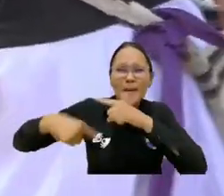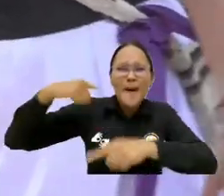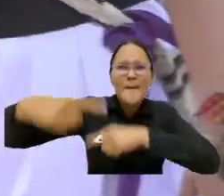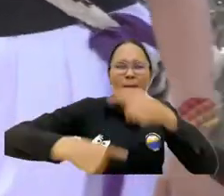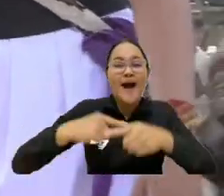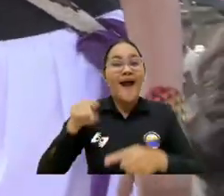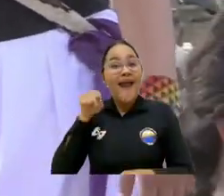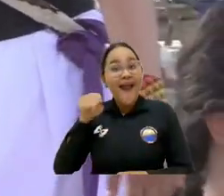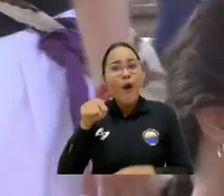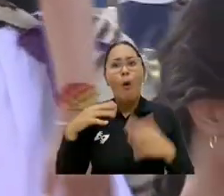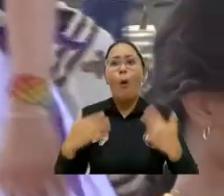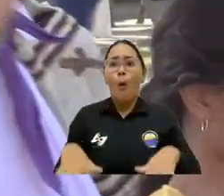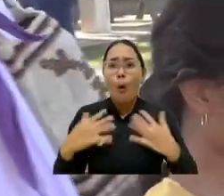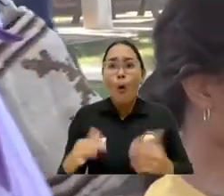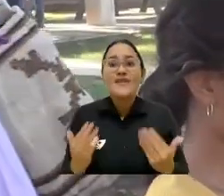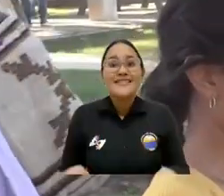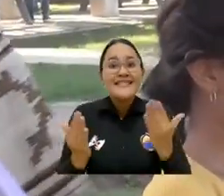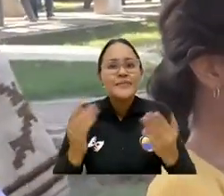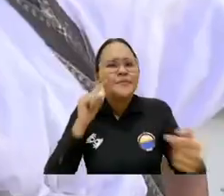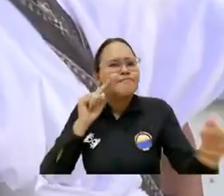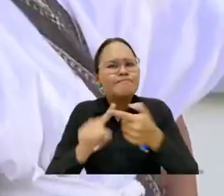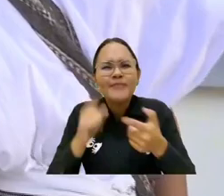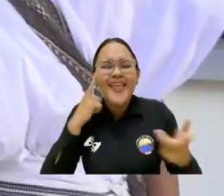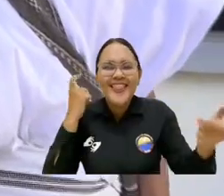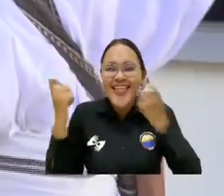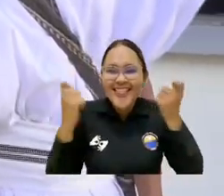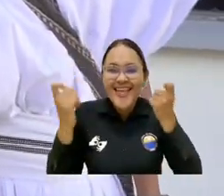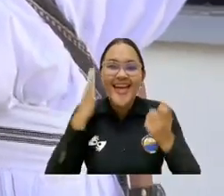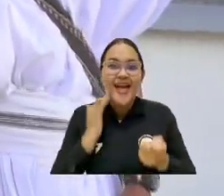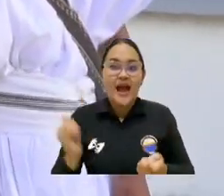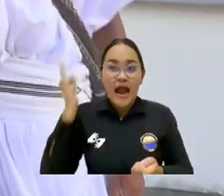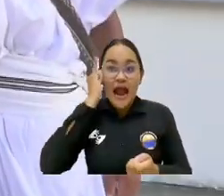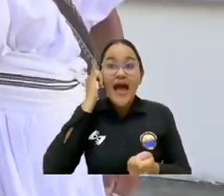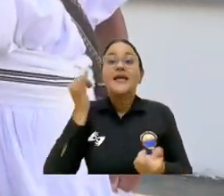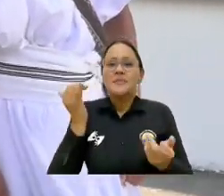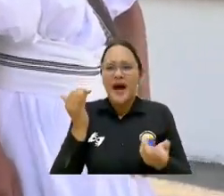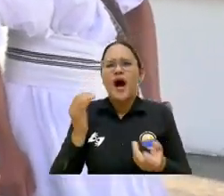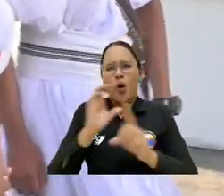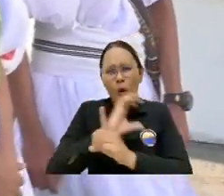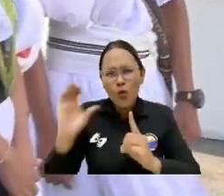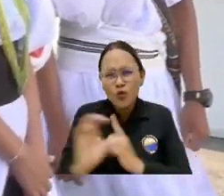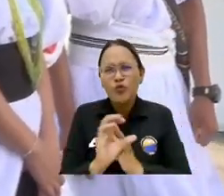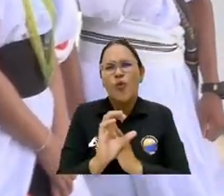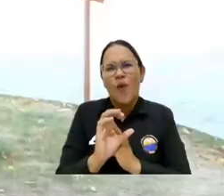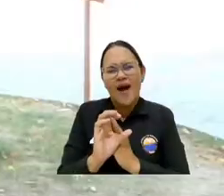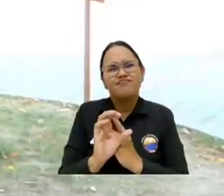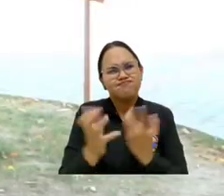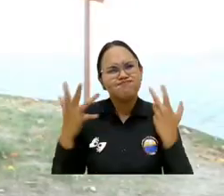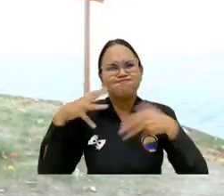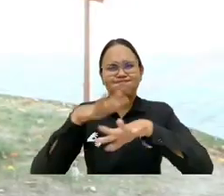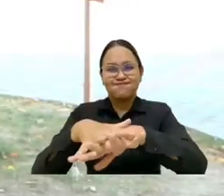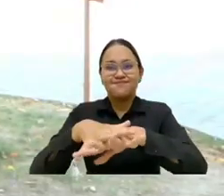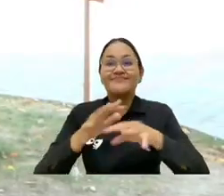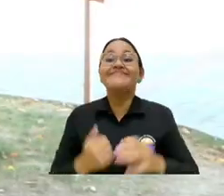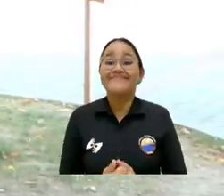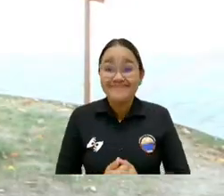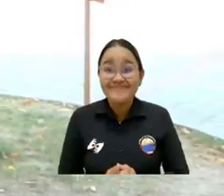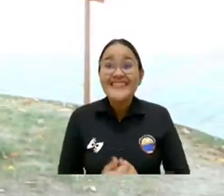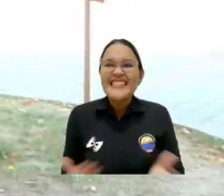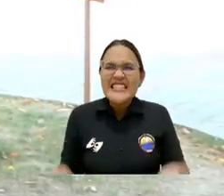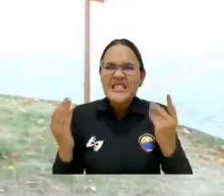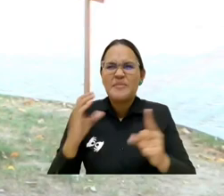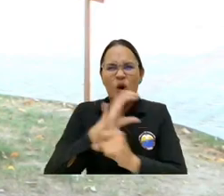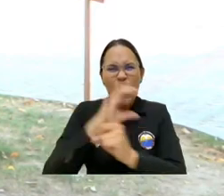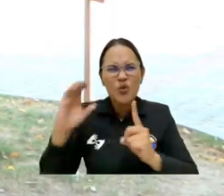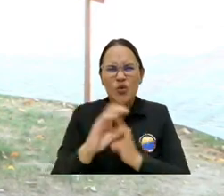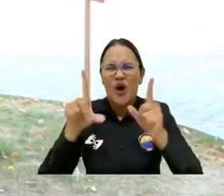y esto permite pues crear estrategias académicas de interculturalidad. Ayudar también a la